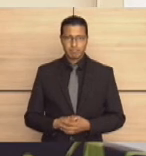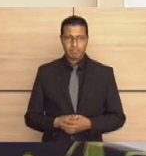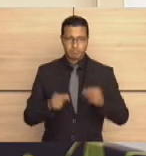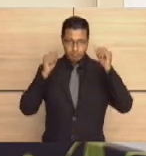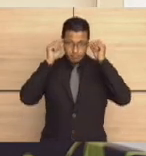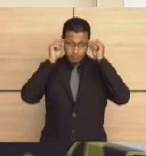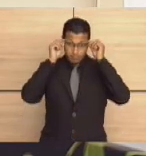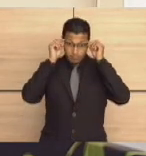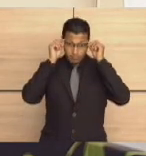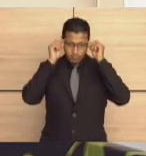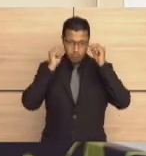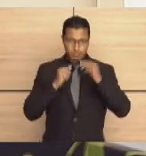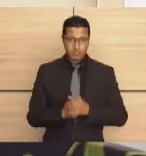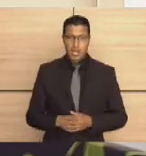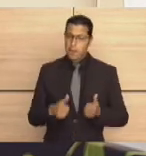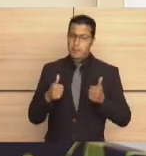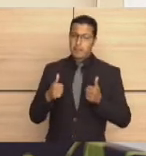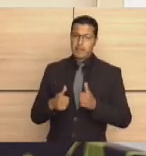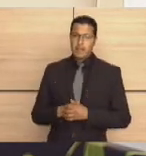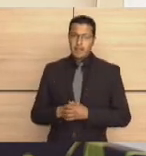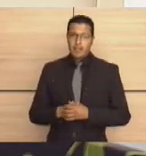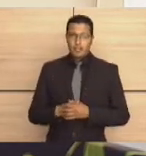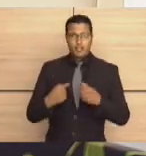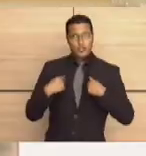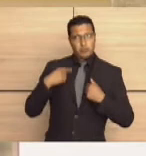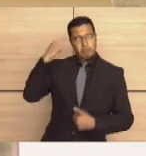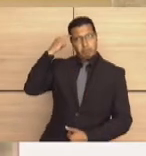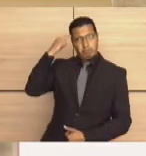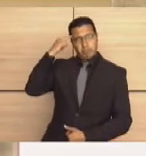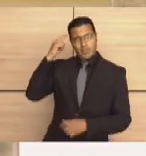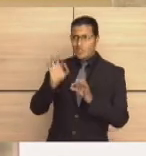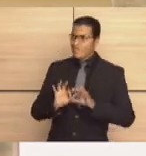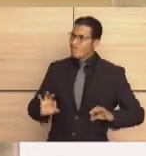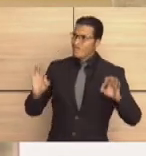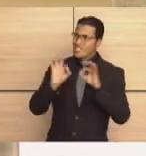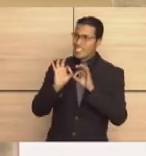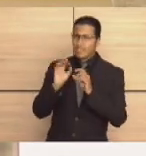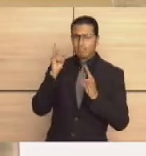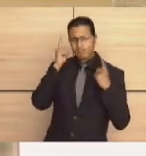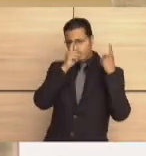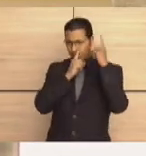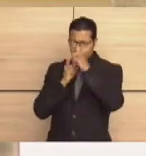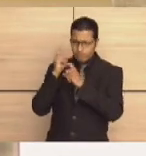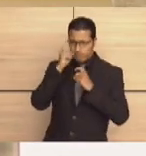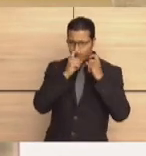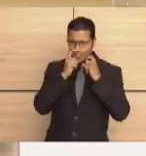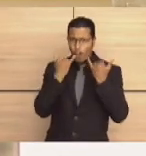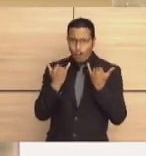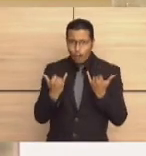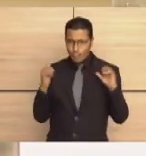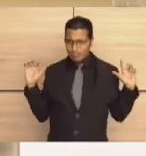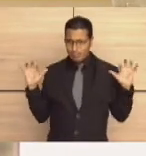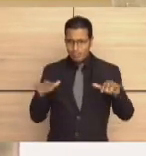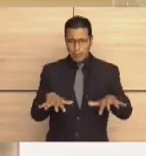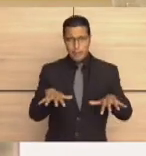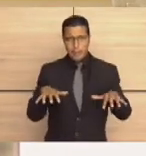Sí. Hola, bien, pues yo creo que lo importante es reflexionar, como que este espacio de hoy, si se